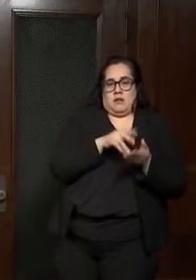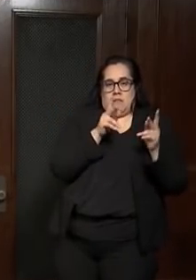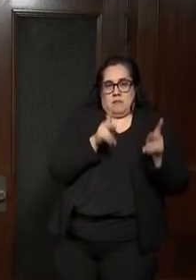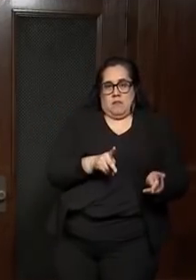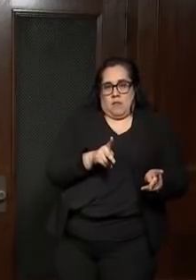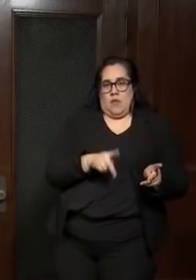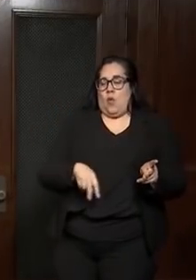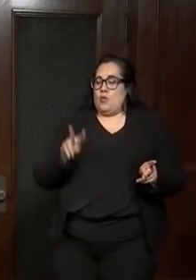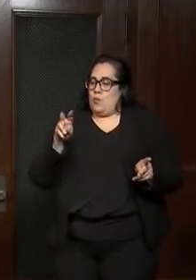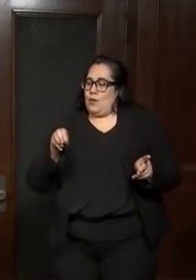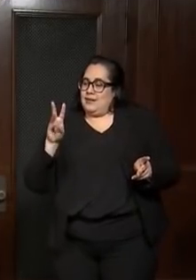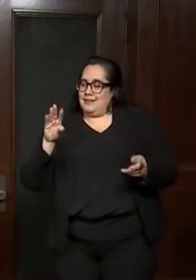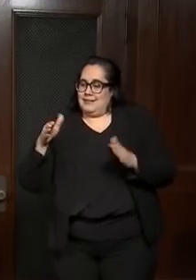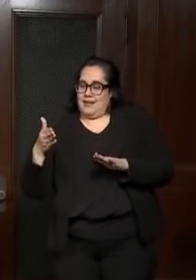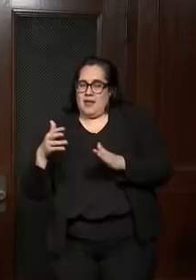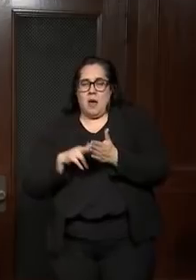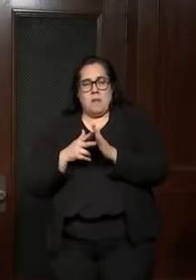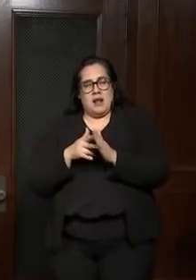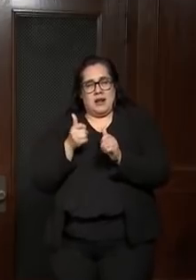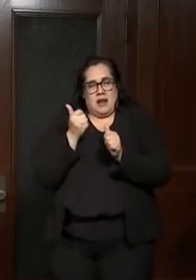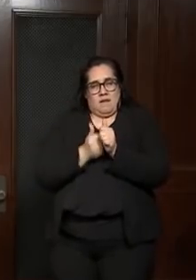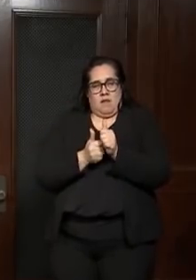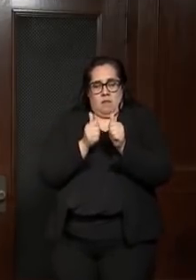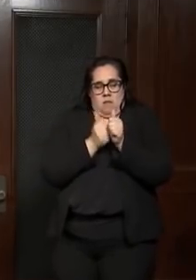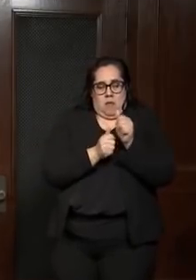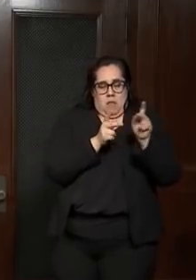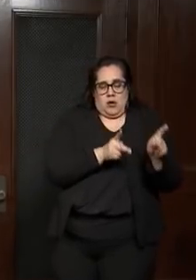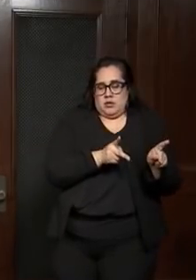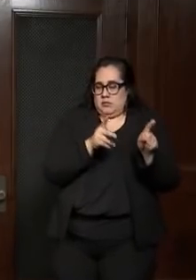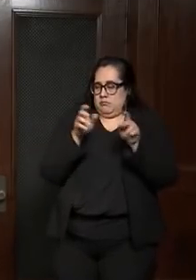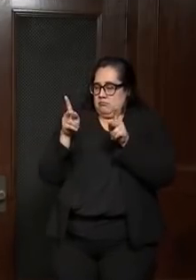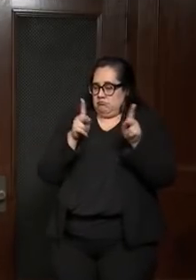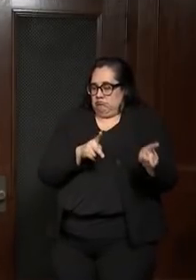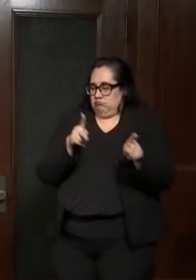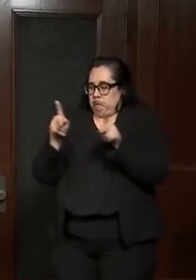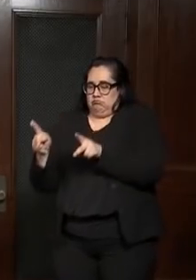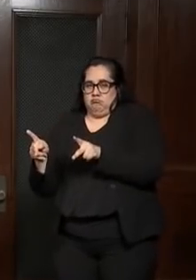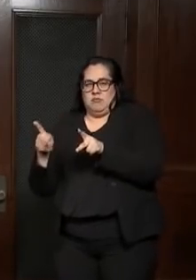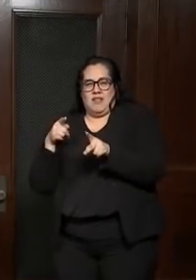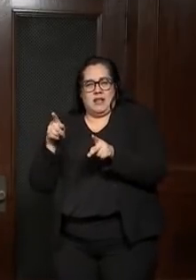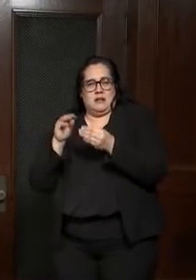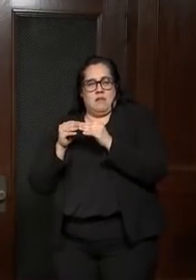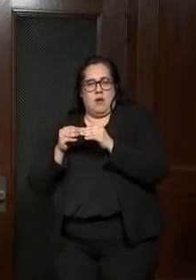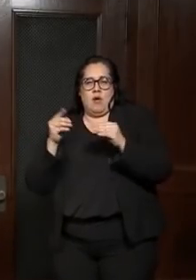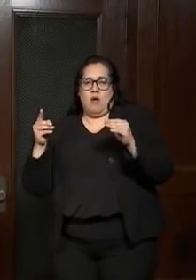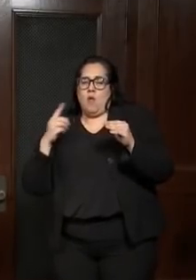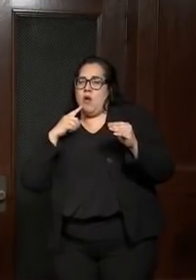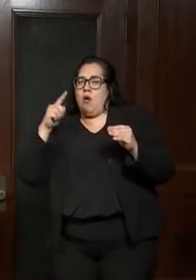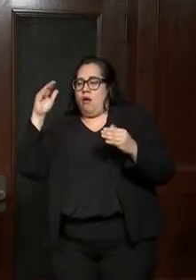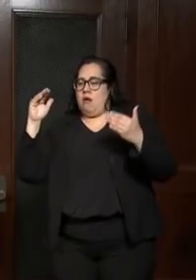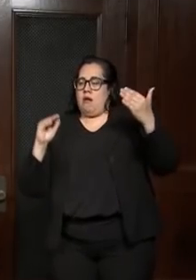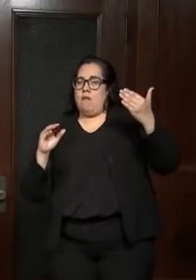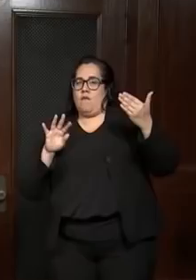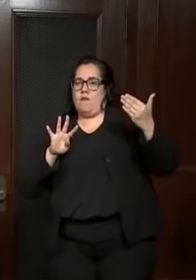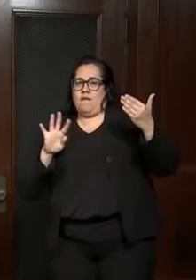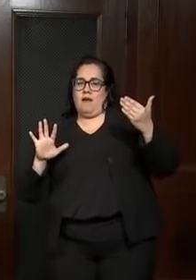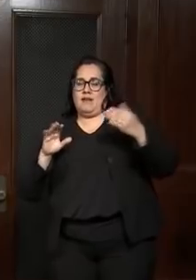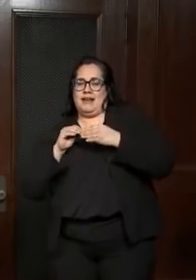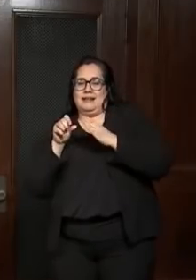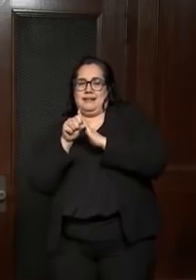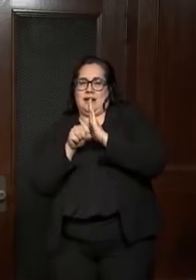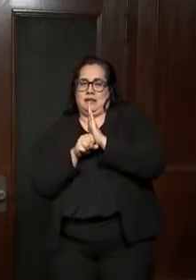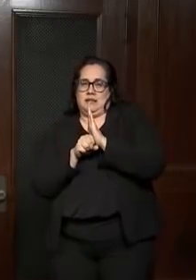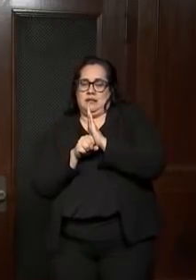cápita, estos números son mejores. Estamos número 45 en los estados